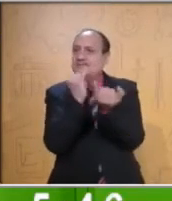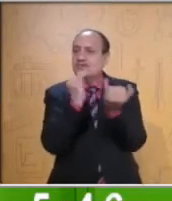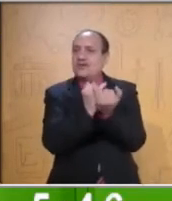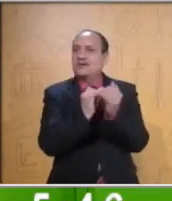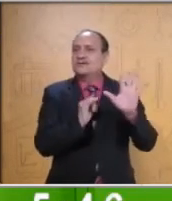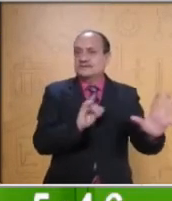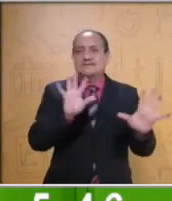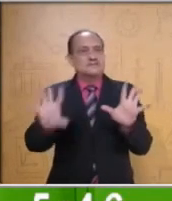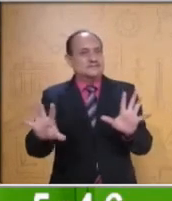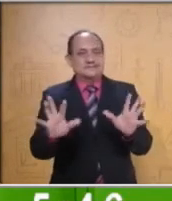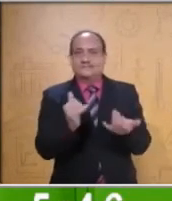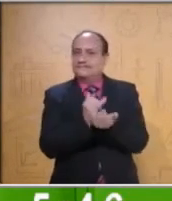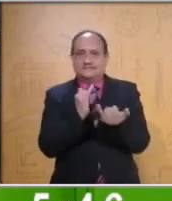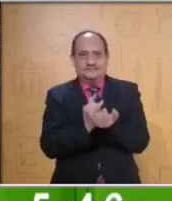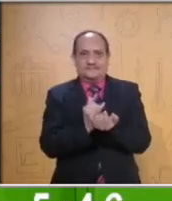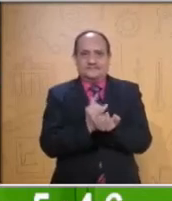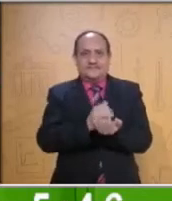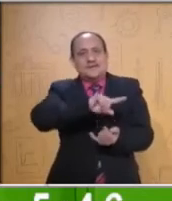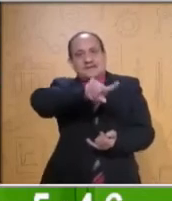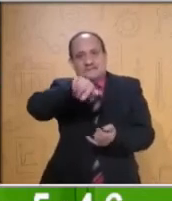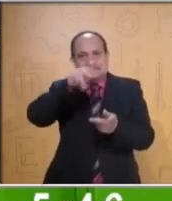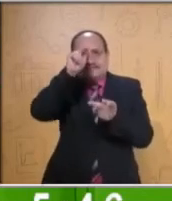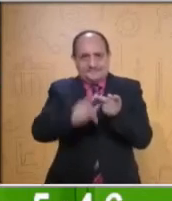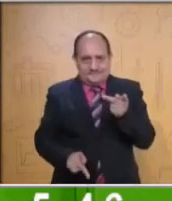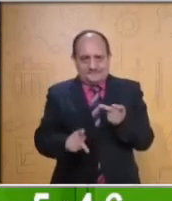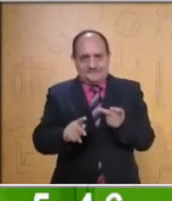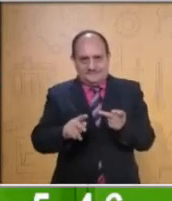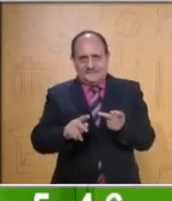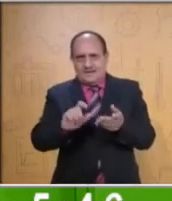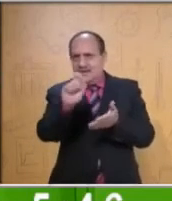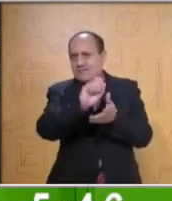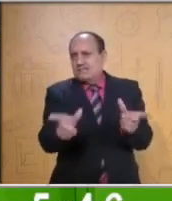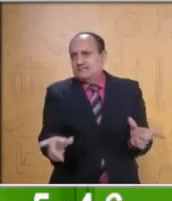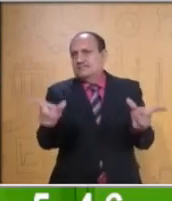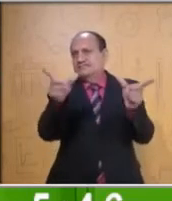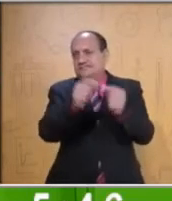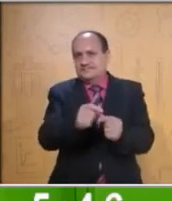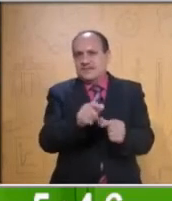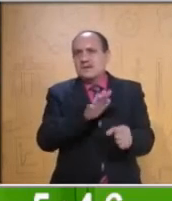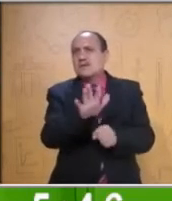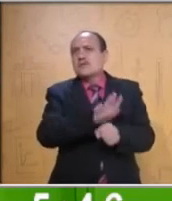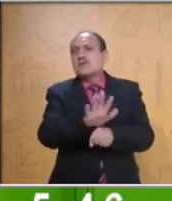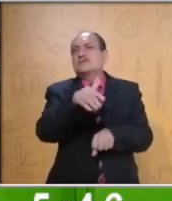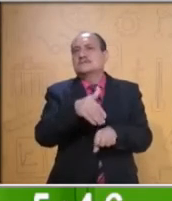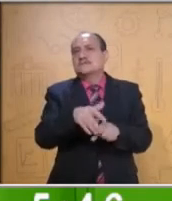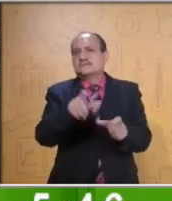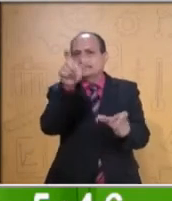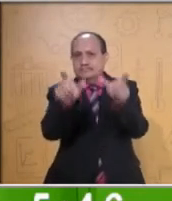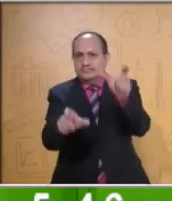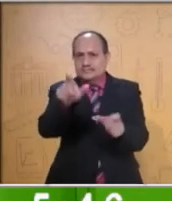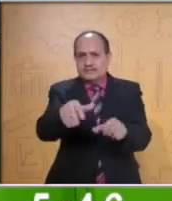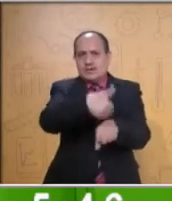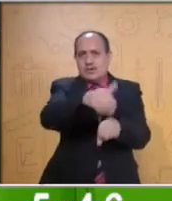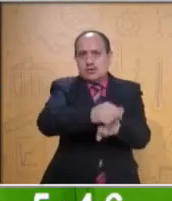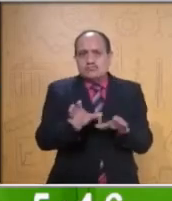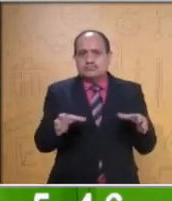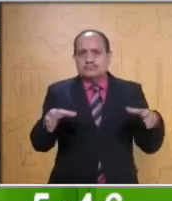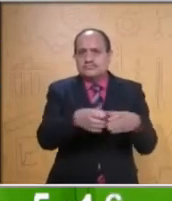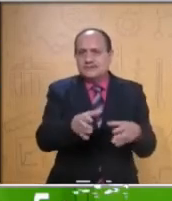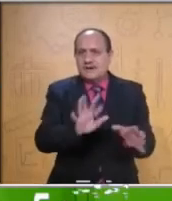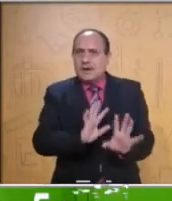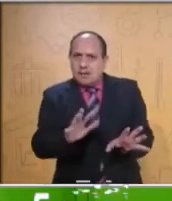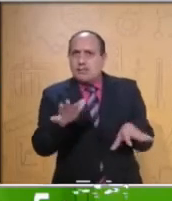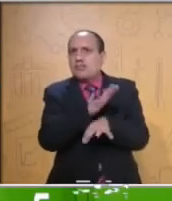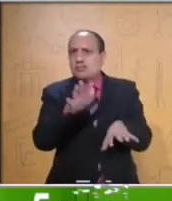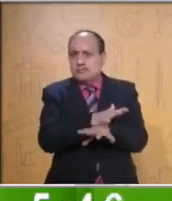Entonces, lo que vamos a ver nosotros después de la pausa, vamos a hacer un resumen de cuáles son los datos que se ven afectados cuando